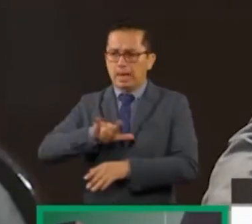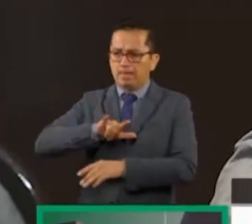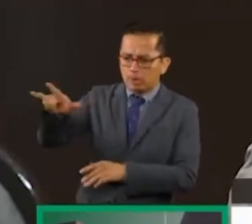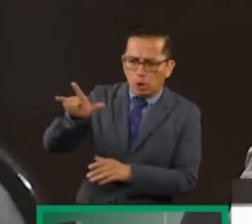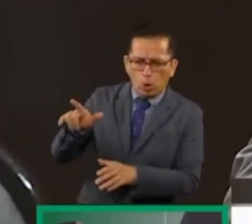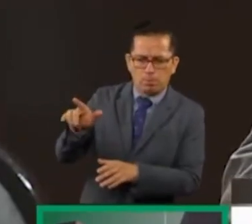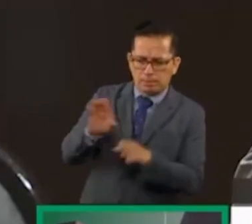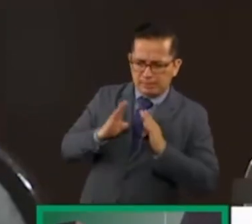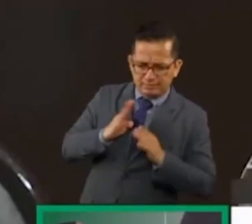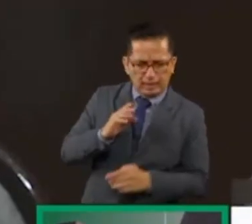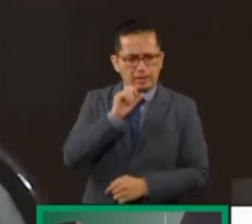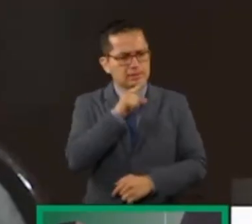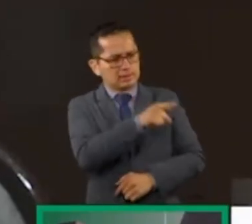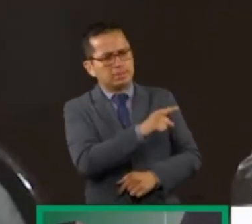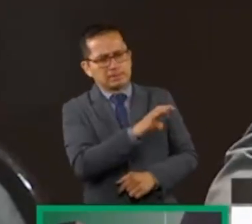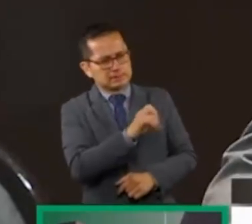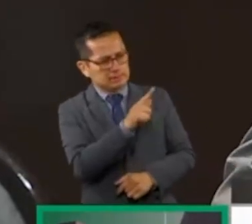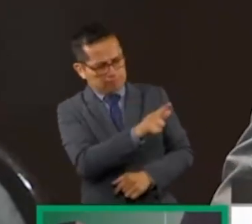necesario.